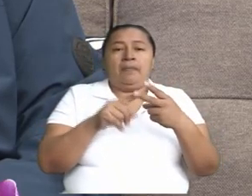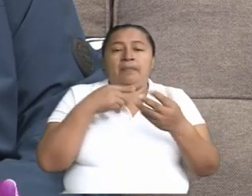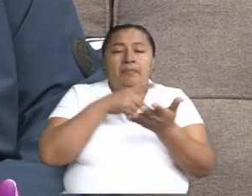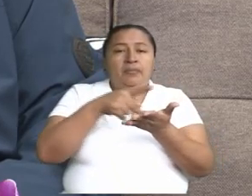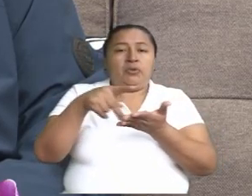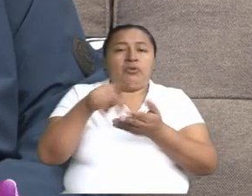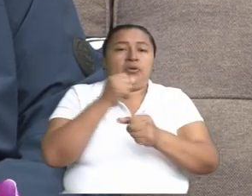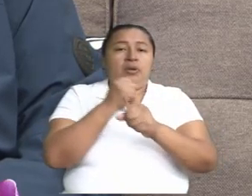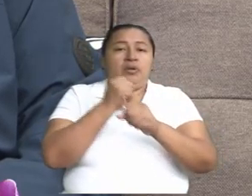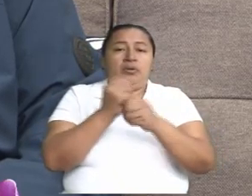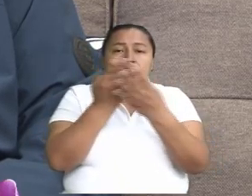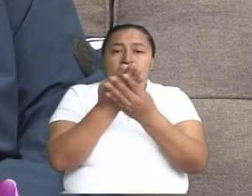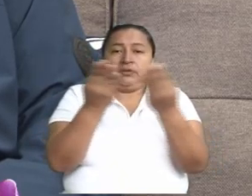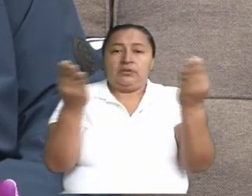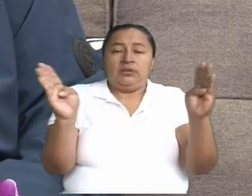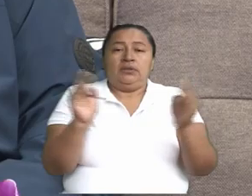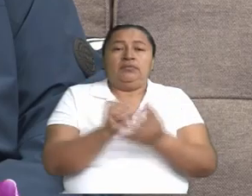Brasil,